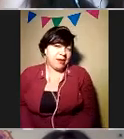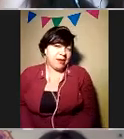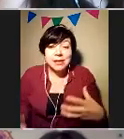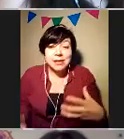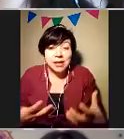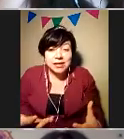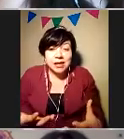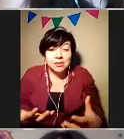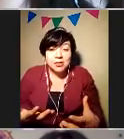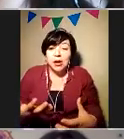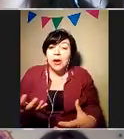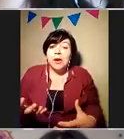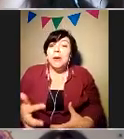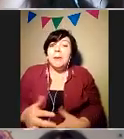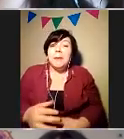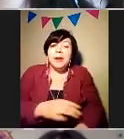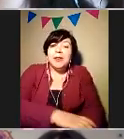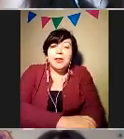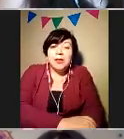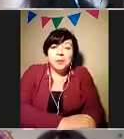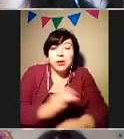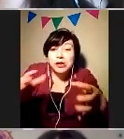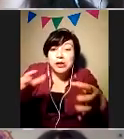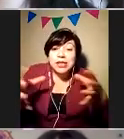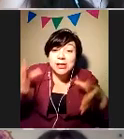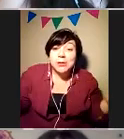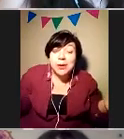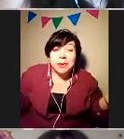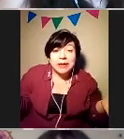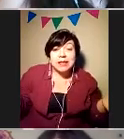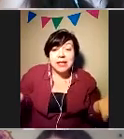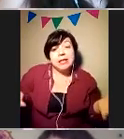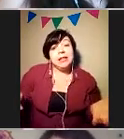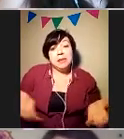a la vestimenta, antes hay gente que siempre dice eso, pero todos los derechos